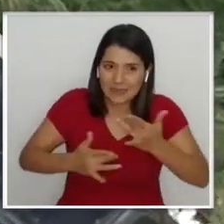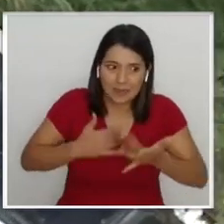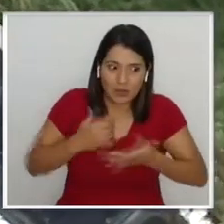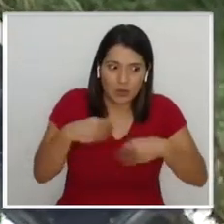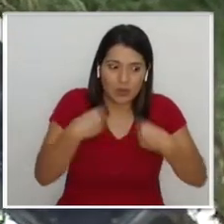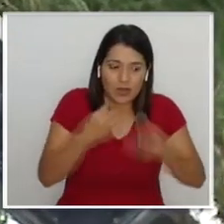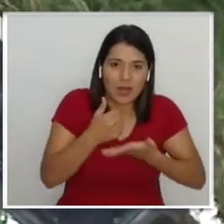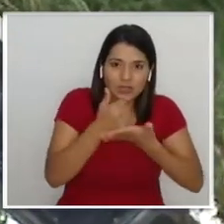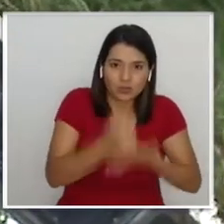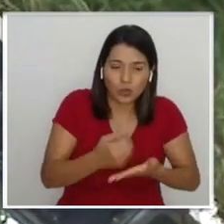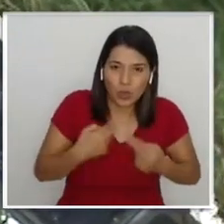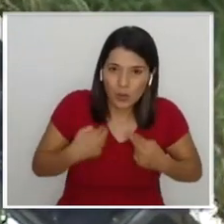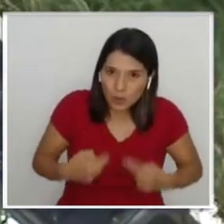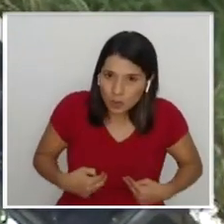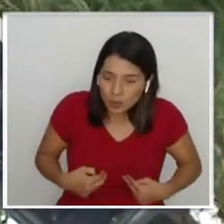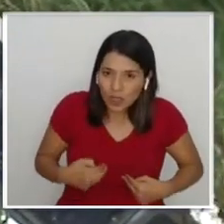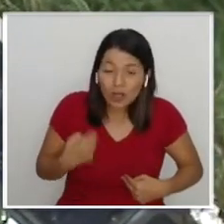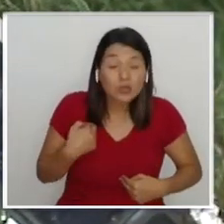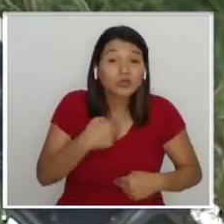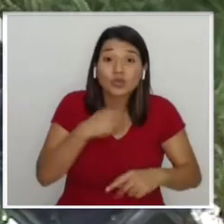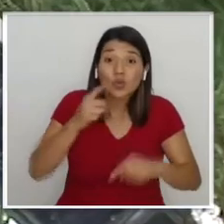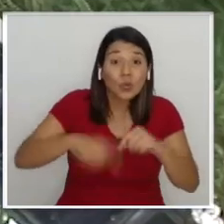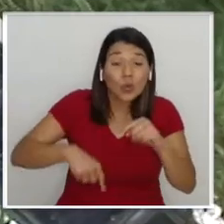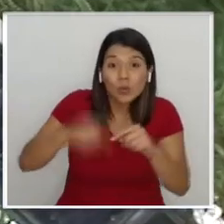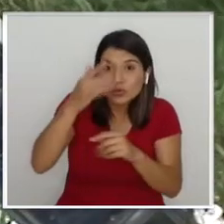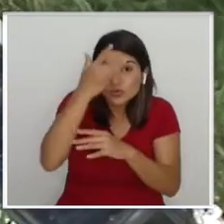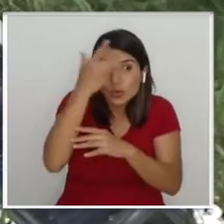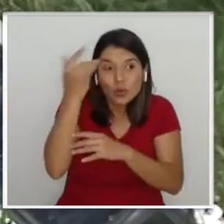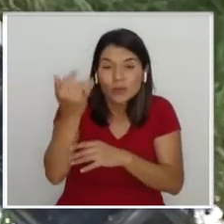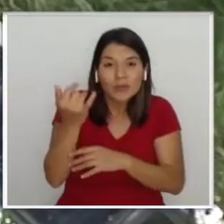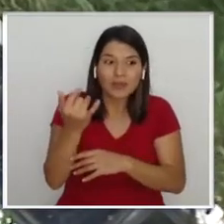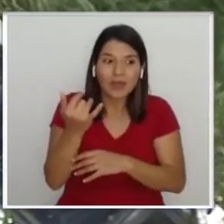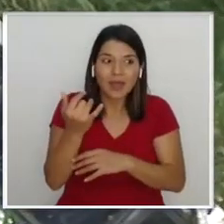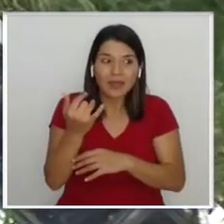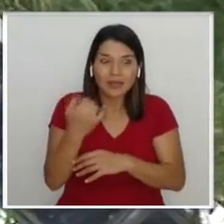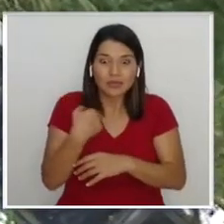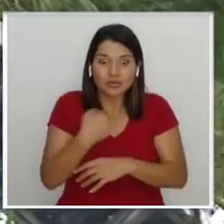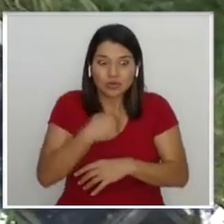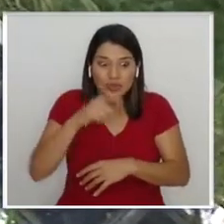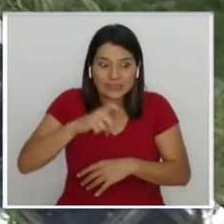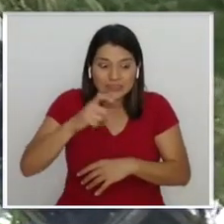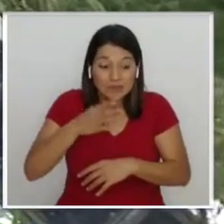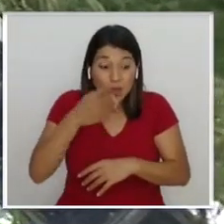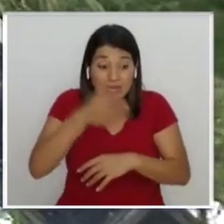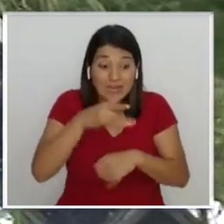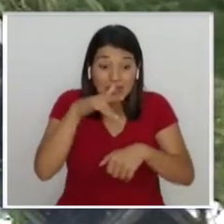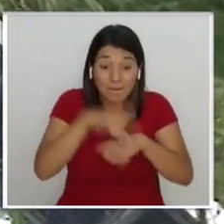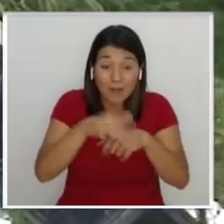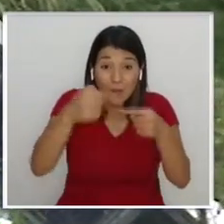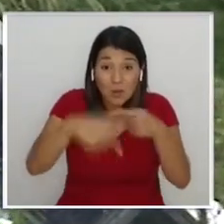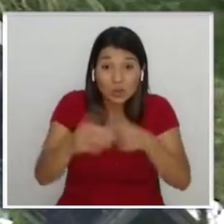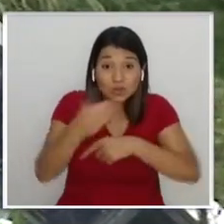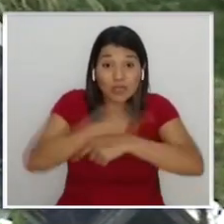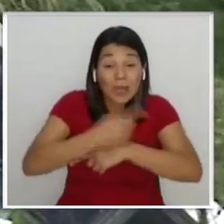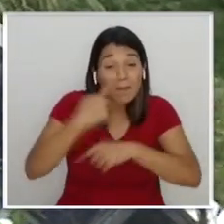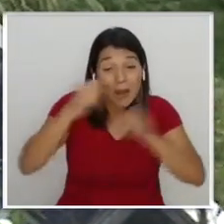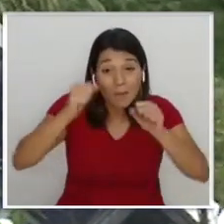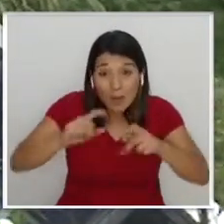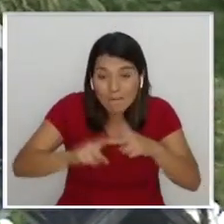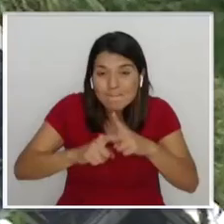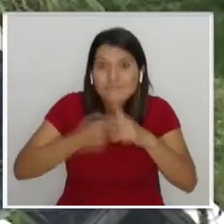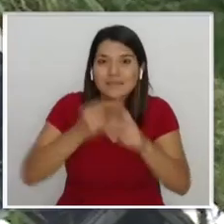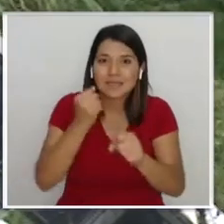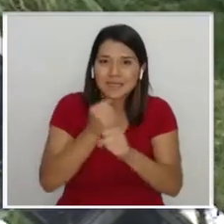que nosotros necesitamos estar ahí, como bien lo mencionaba el compañero, muy temprano al día siguiente para empezar labores y para brindar todas